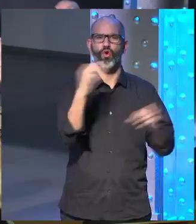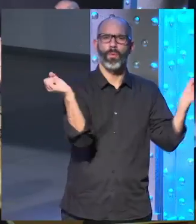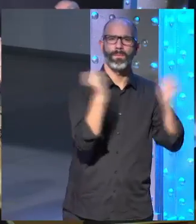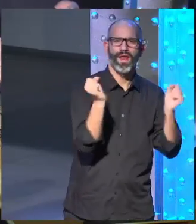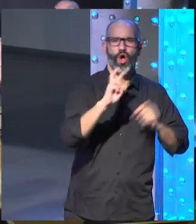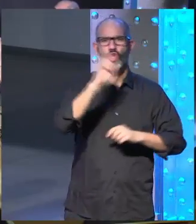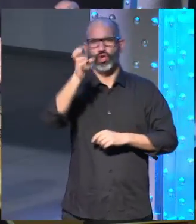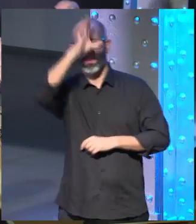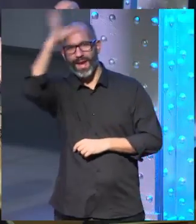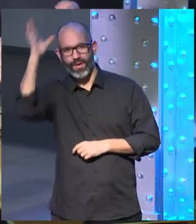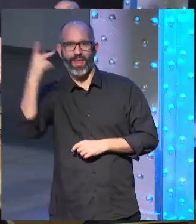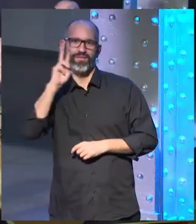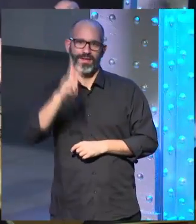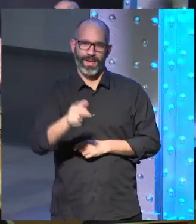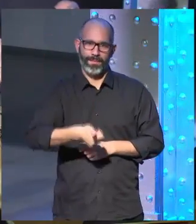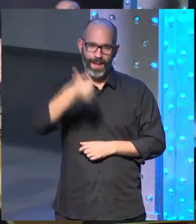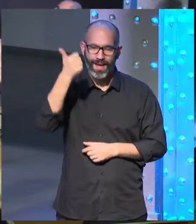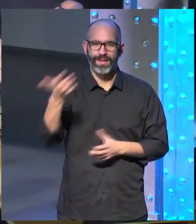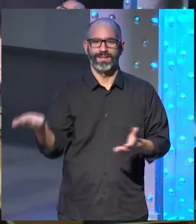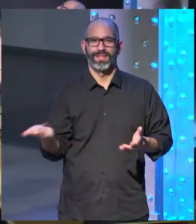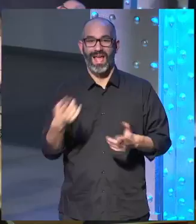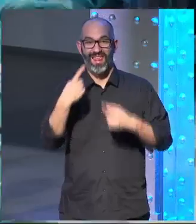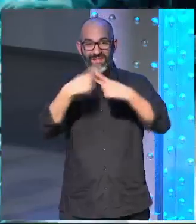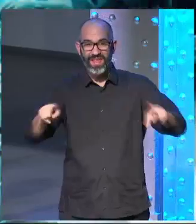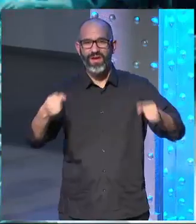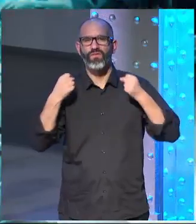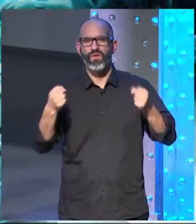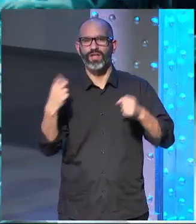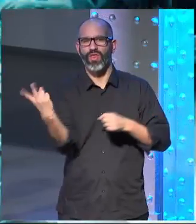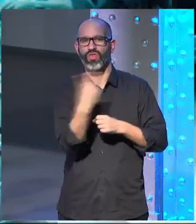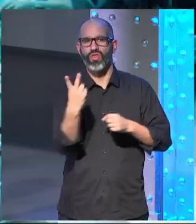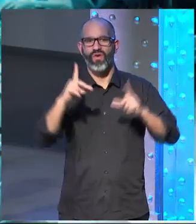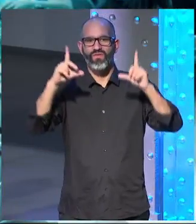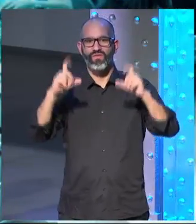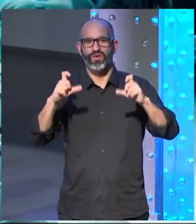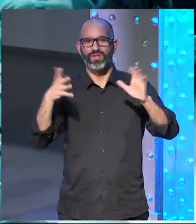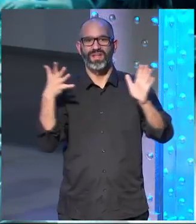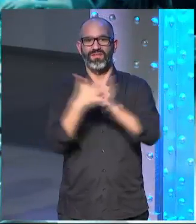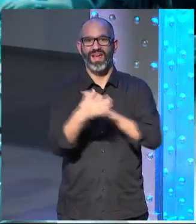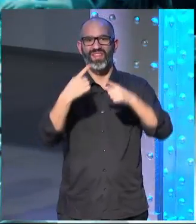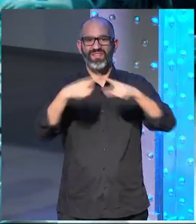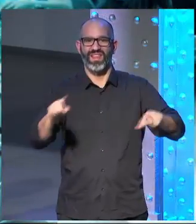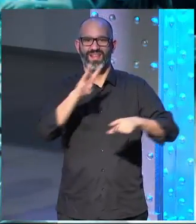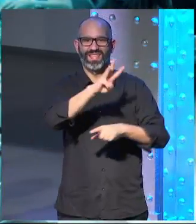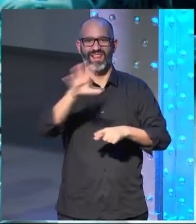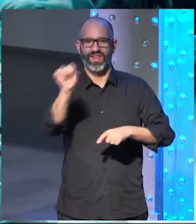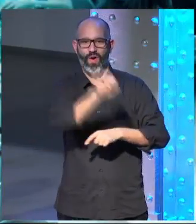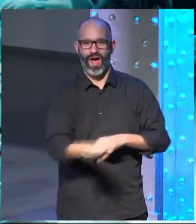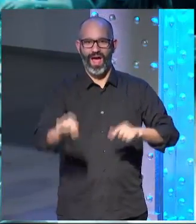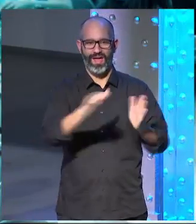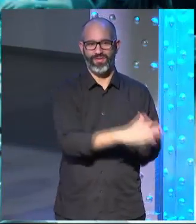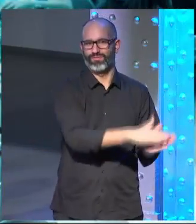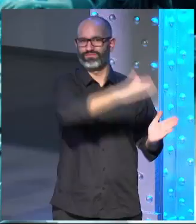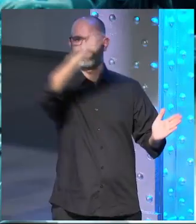invierno. Hay que fijarse un poquito más. La gran diferencia en estas dos fotos son 35 años de diferencia.